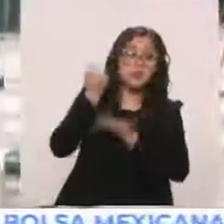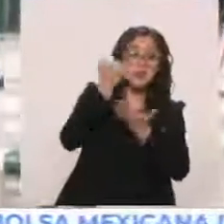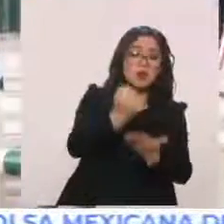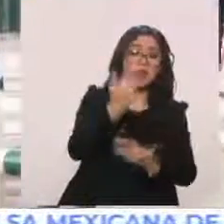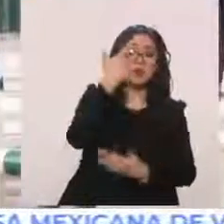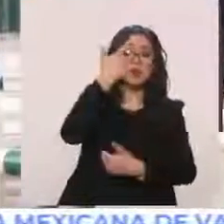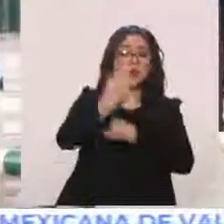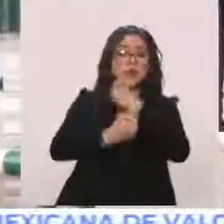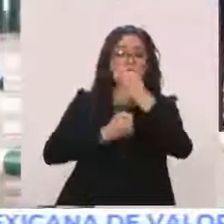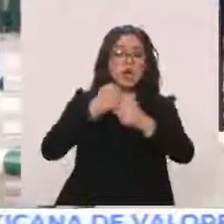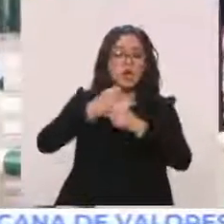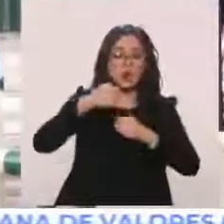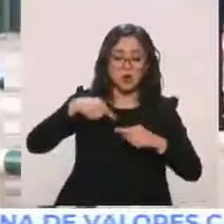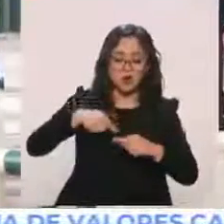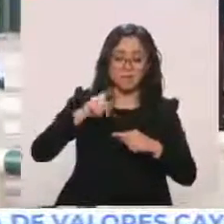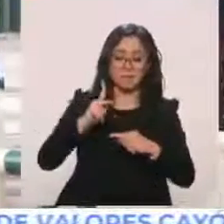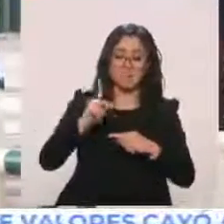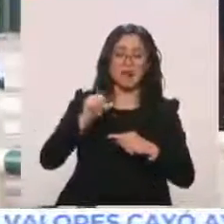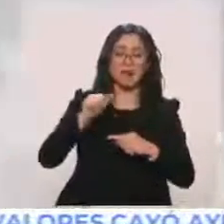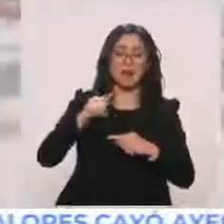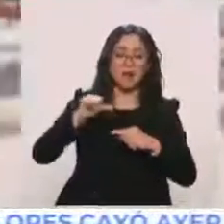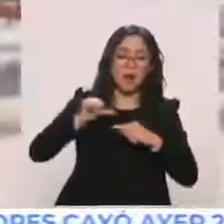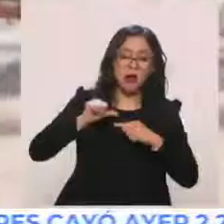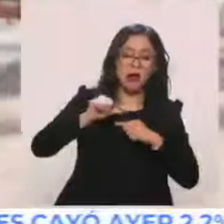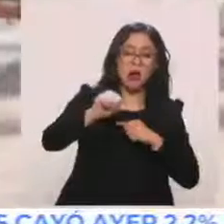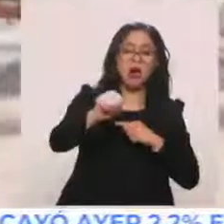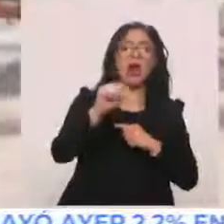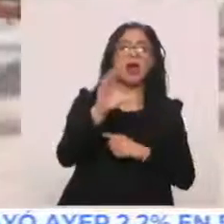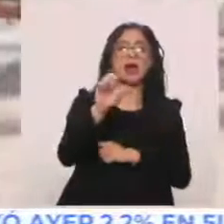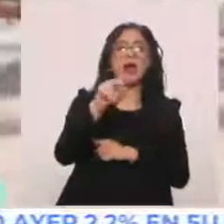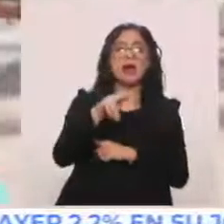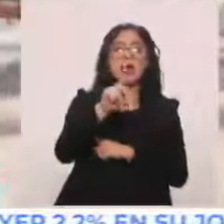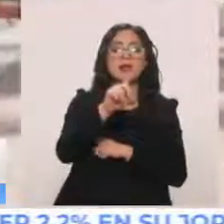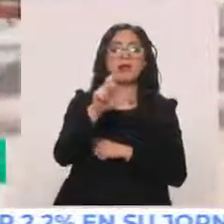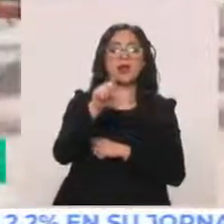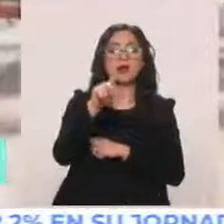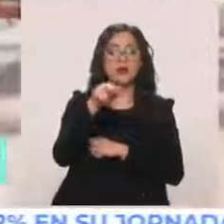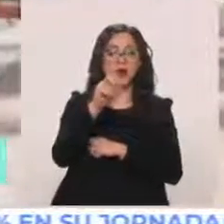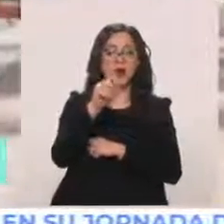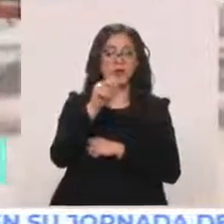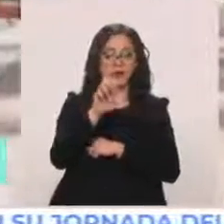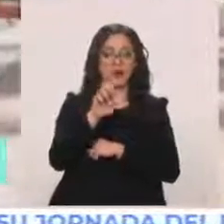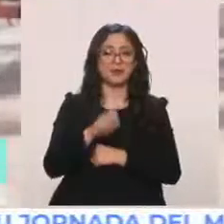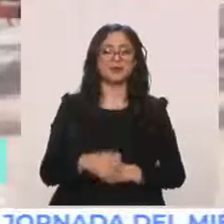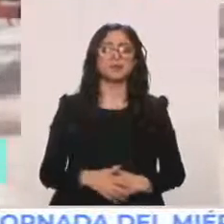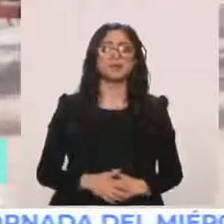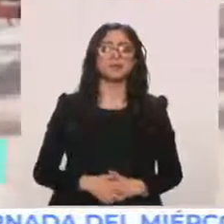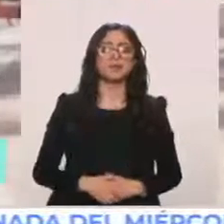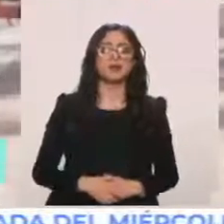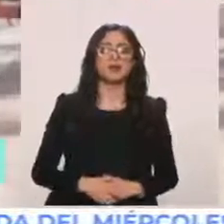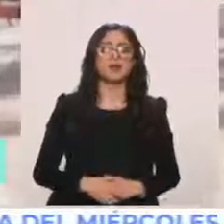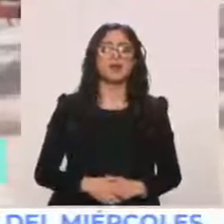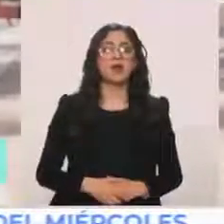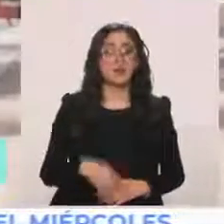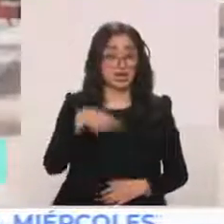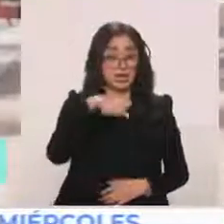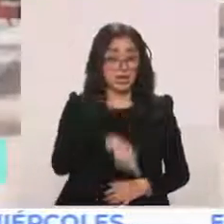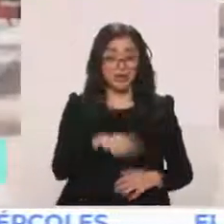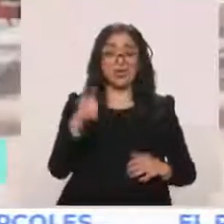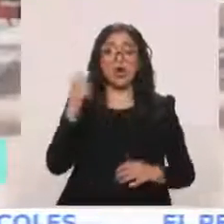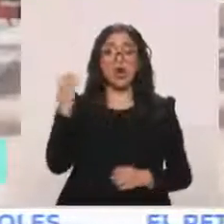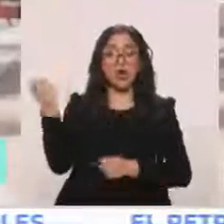calle de Platino a Canal del Norte. Pues sí, es una buena opción que tenemos los ciudadanos